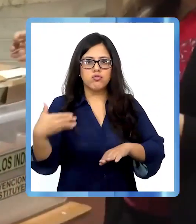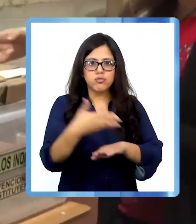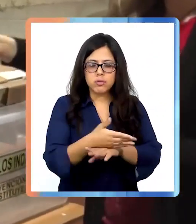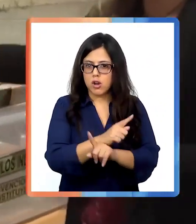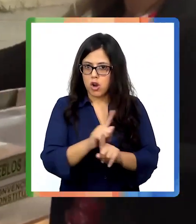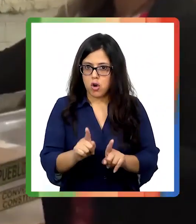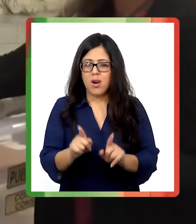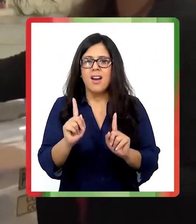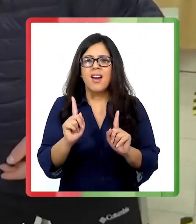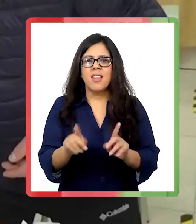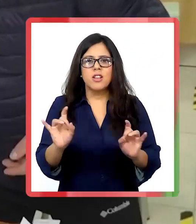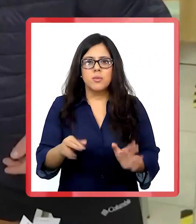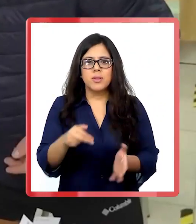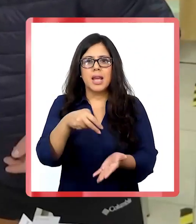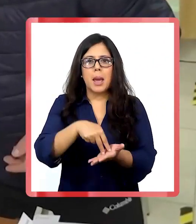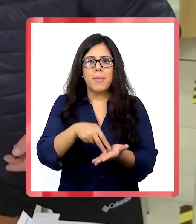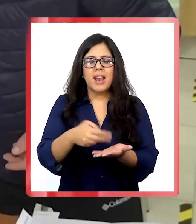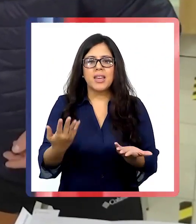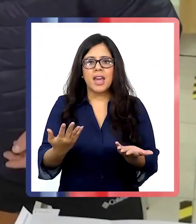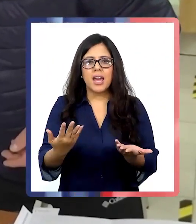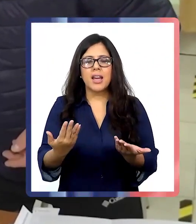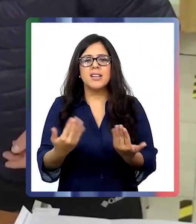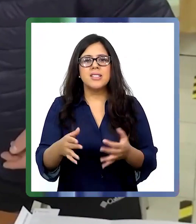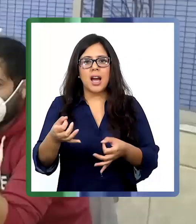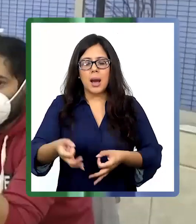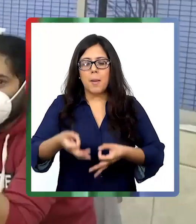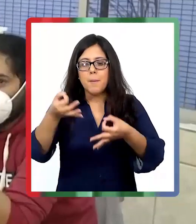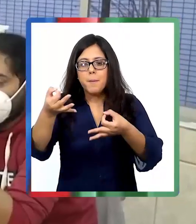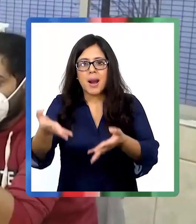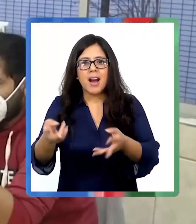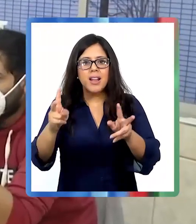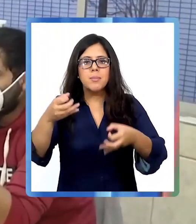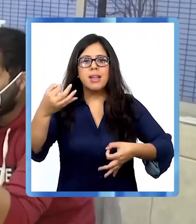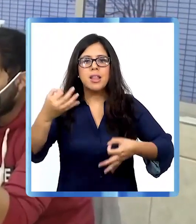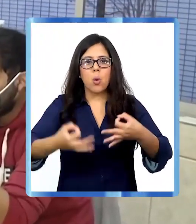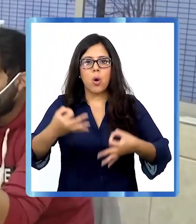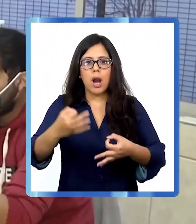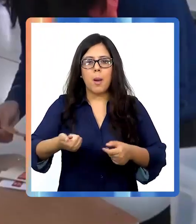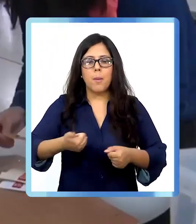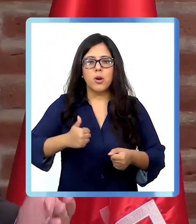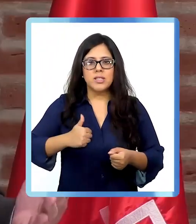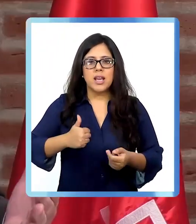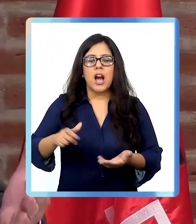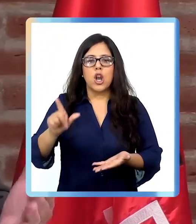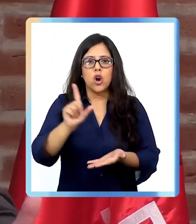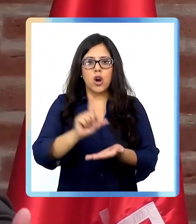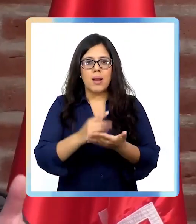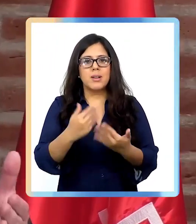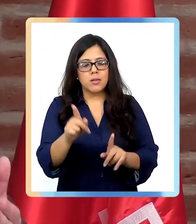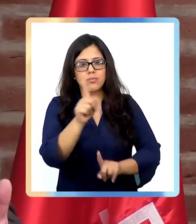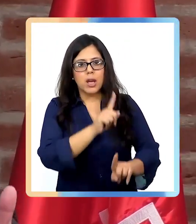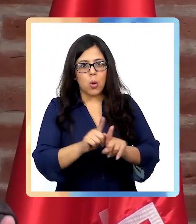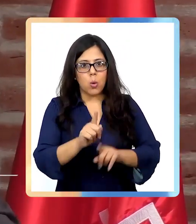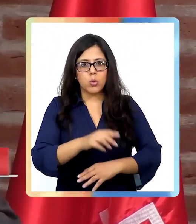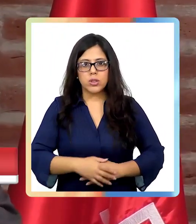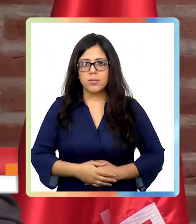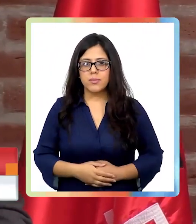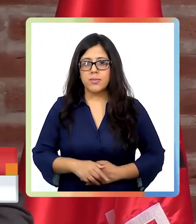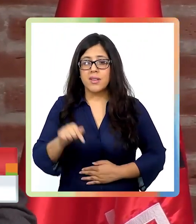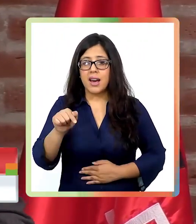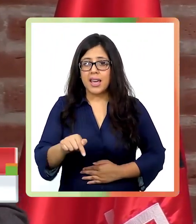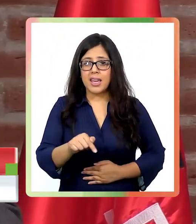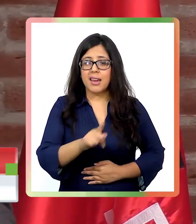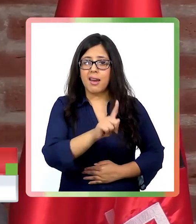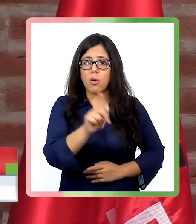solo tendrá que esperar la citación del juzgado de policía local para presentar la excusa por su inasistencia. Se recomienda que cada lector lleve su lápiz a